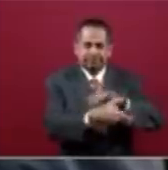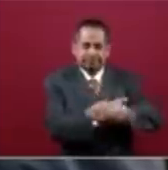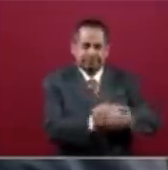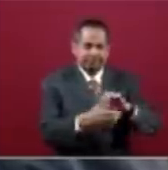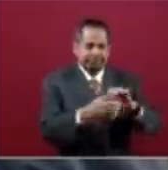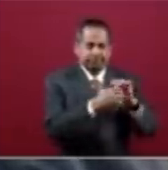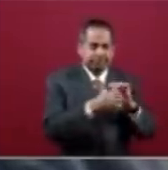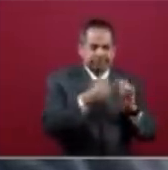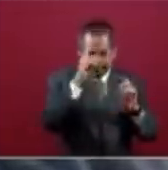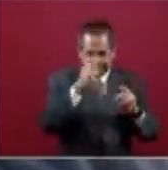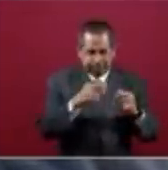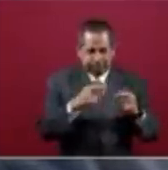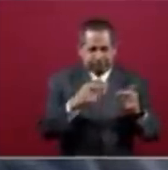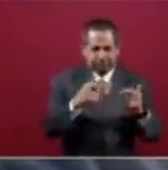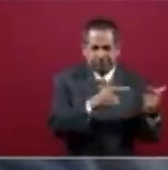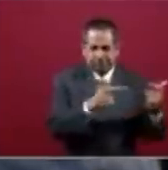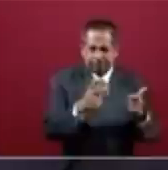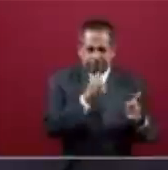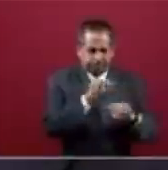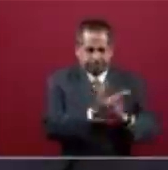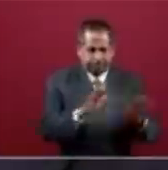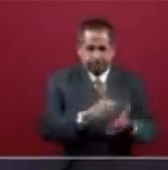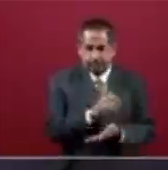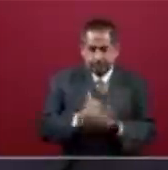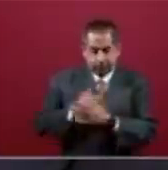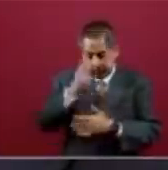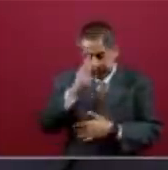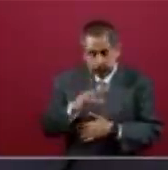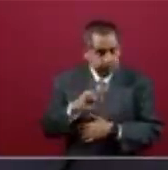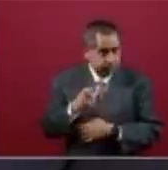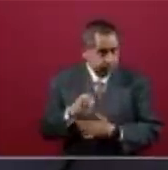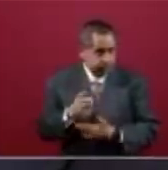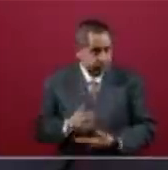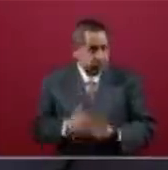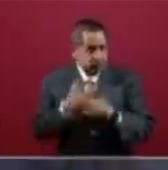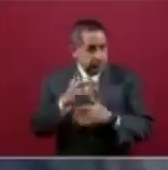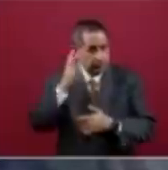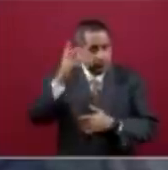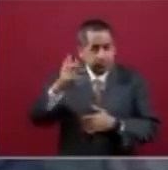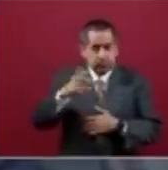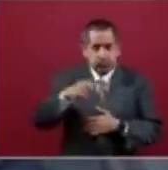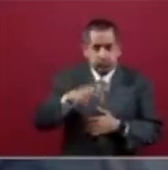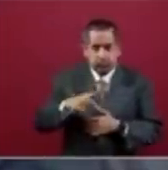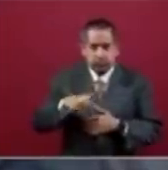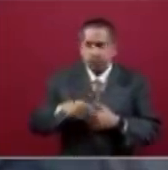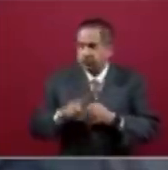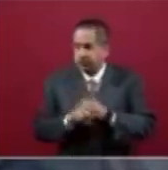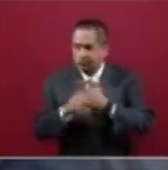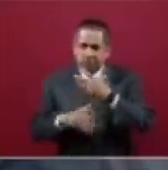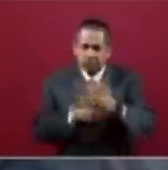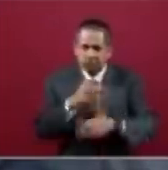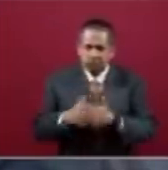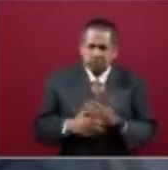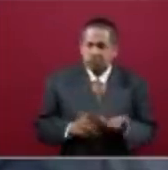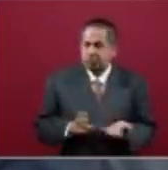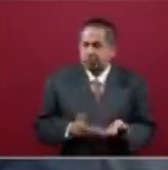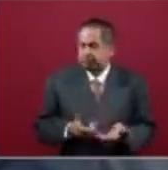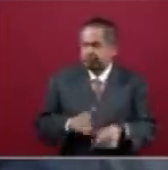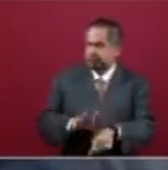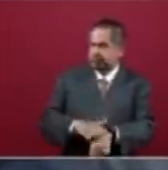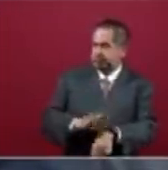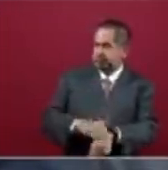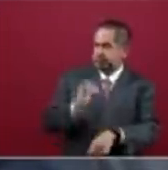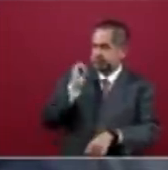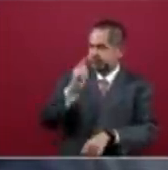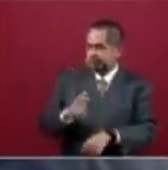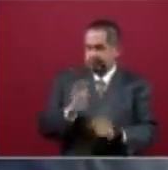no violencia aquí en la Ciudad de México, esto podría ayudar a que no se genere tanta violencia aquí. ¿Sí genera una alerta para las